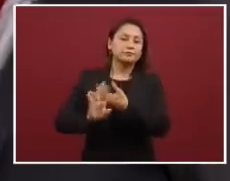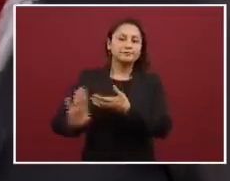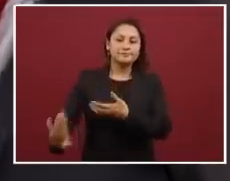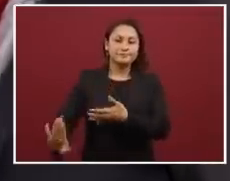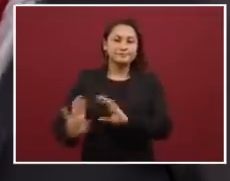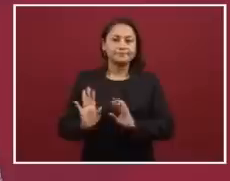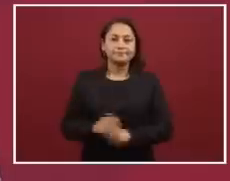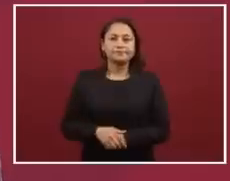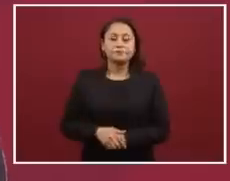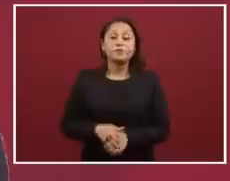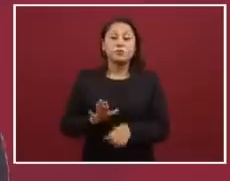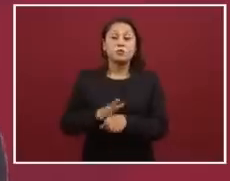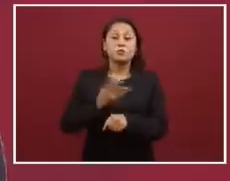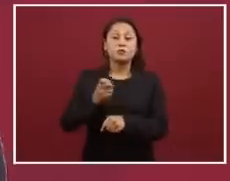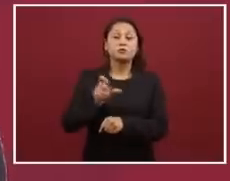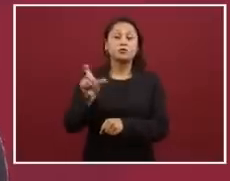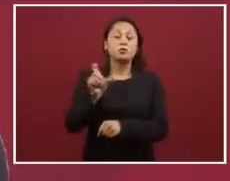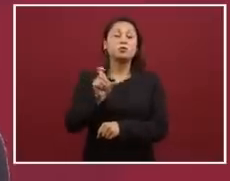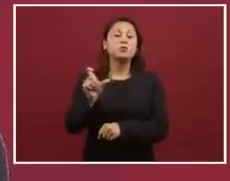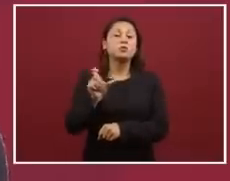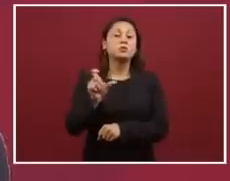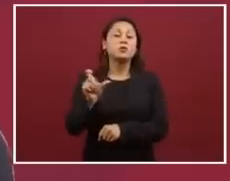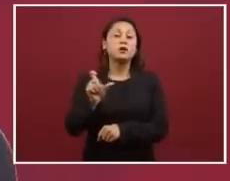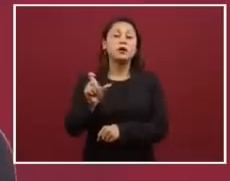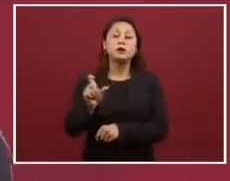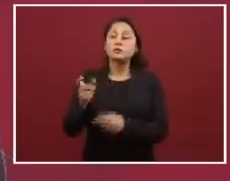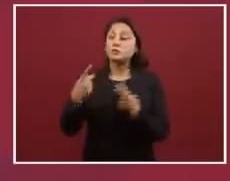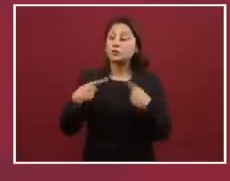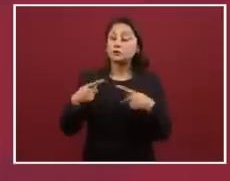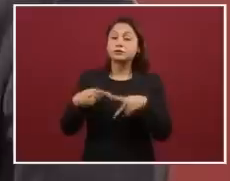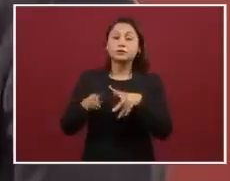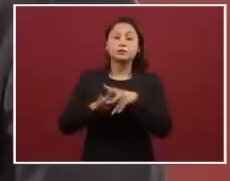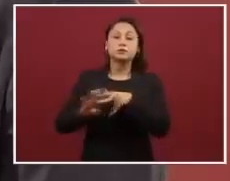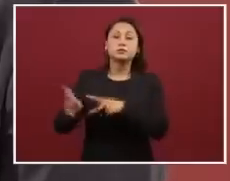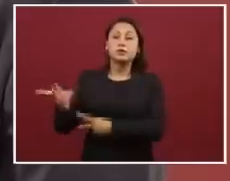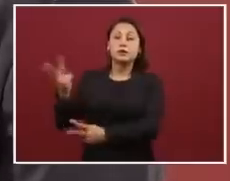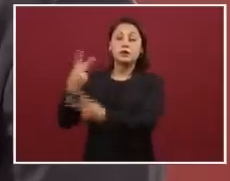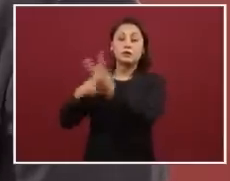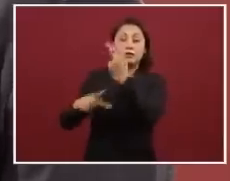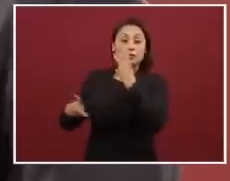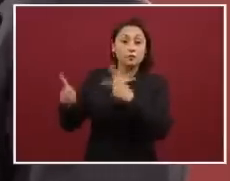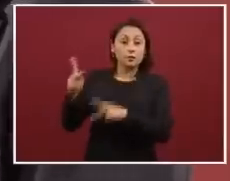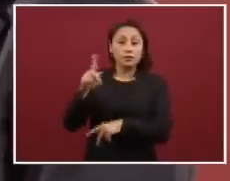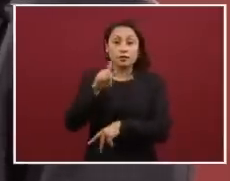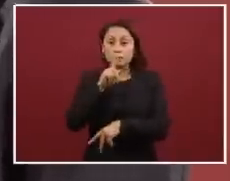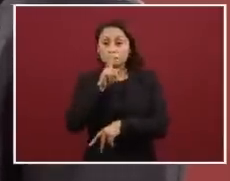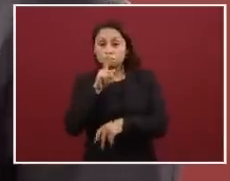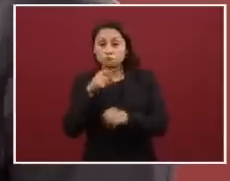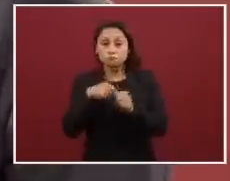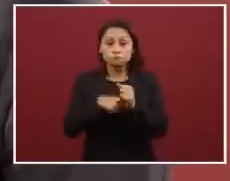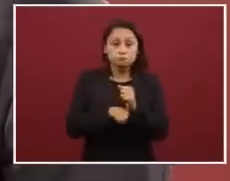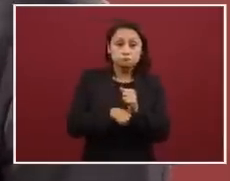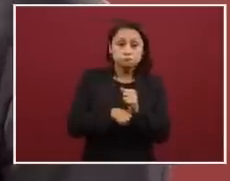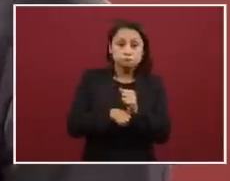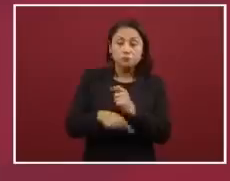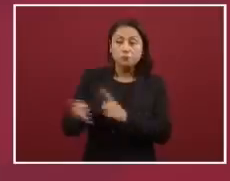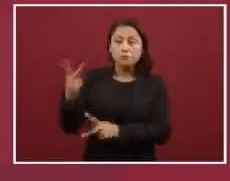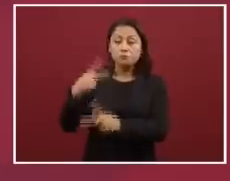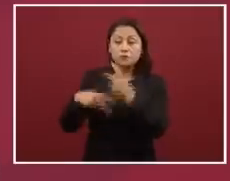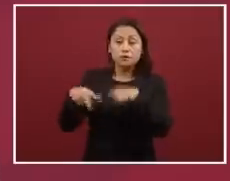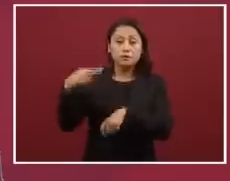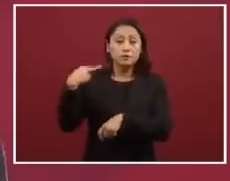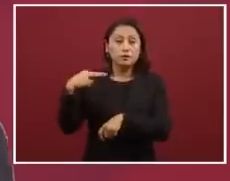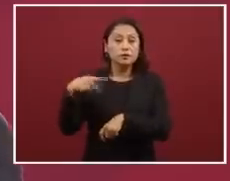van transitando de manera legal, de manera los inmigrantes por esa zona.